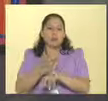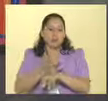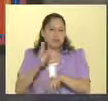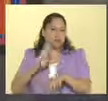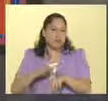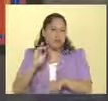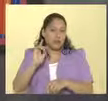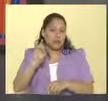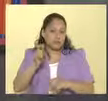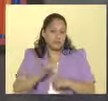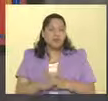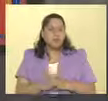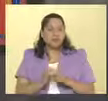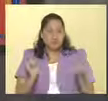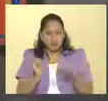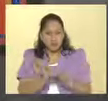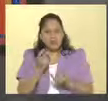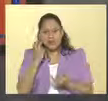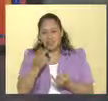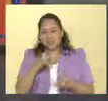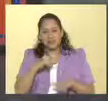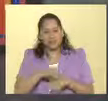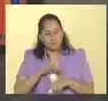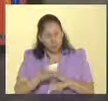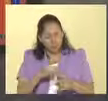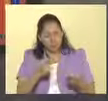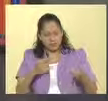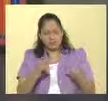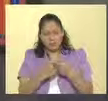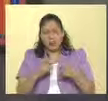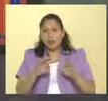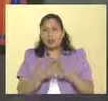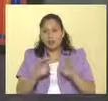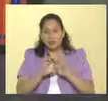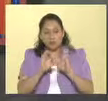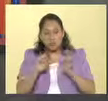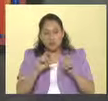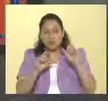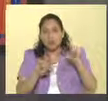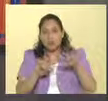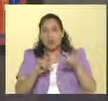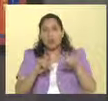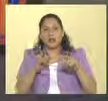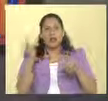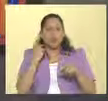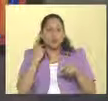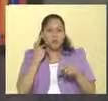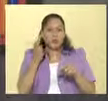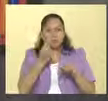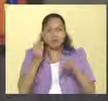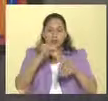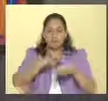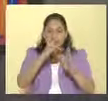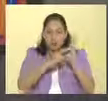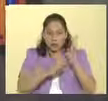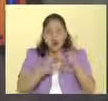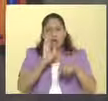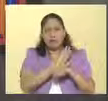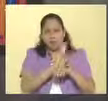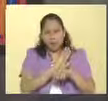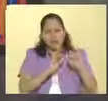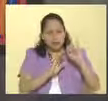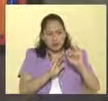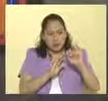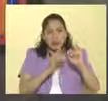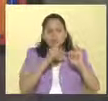Dios. Entonces, pues esas son cifras muy elocuentes. O sea, tiene que haber, así como hubo una política para multiplicar el número de películas, creo que